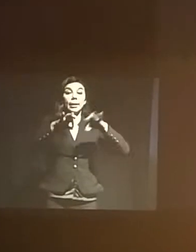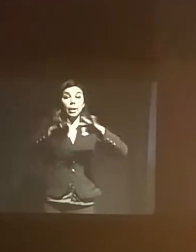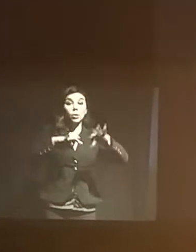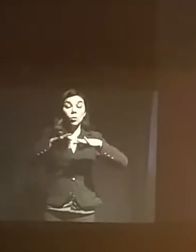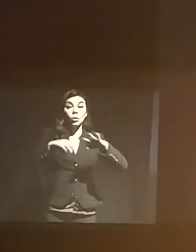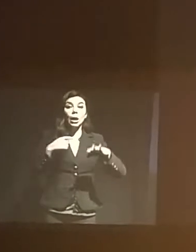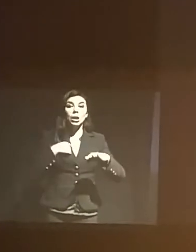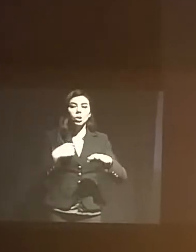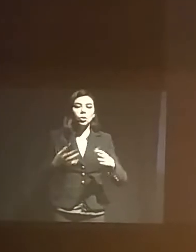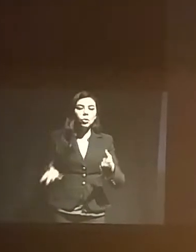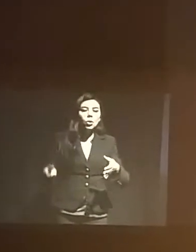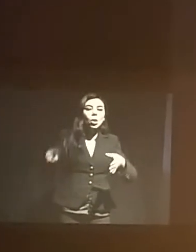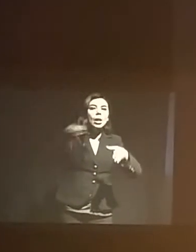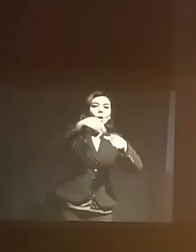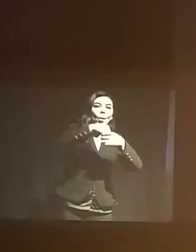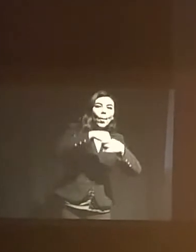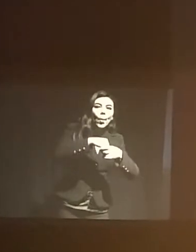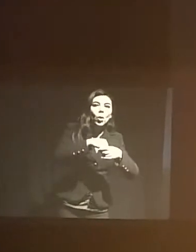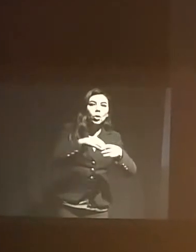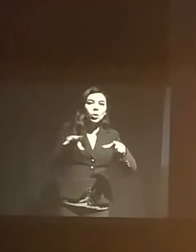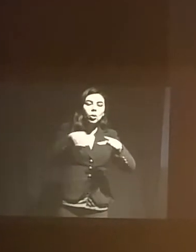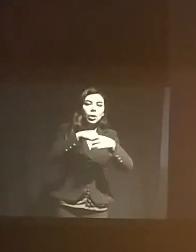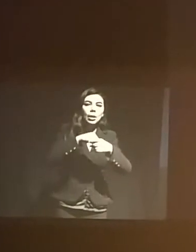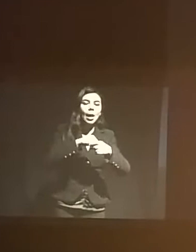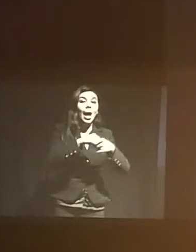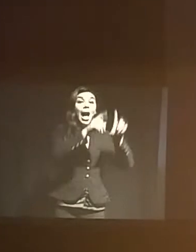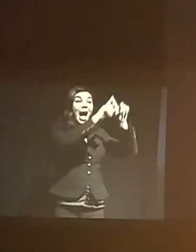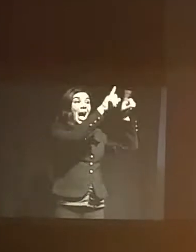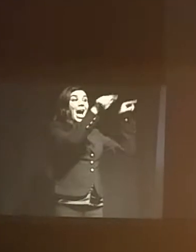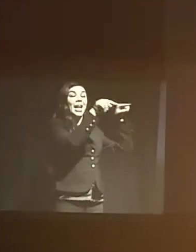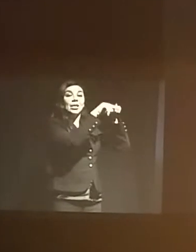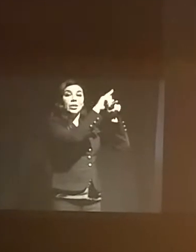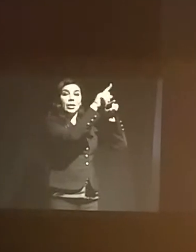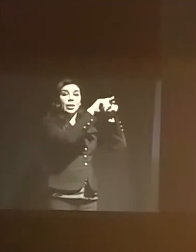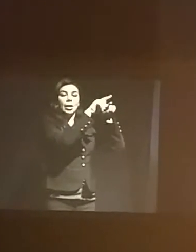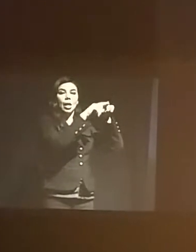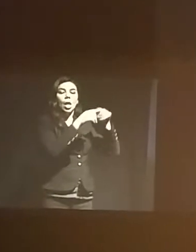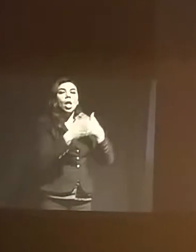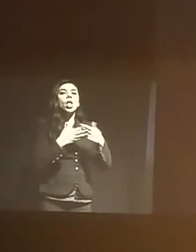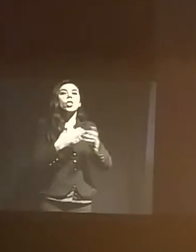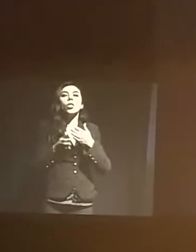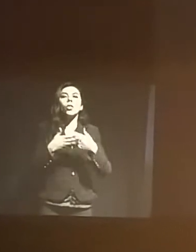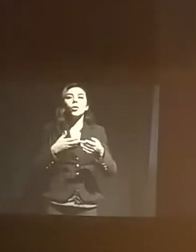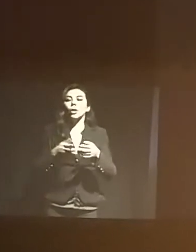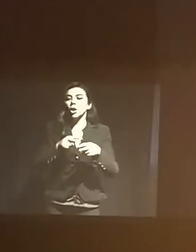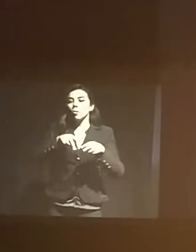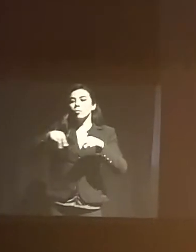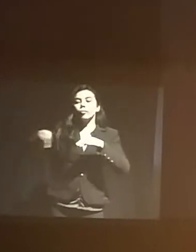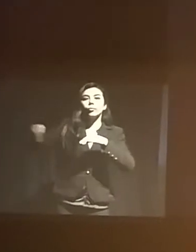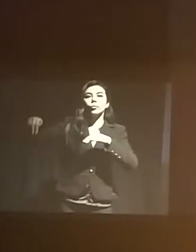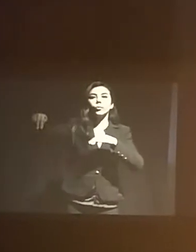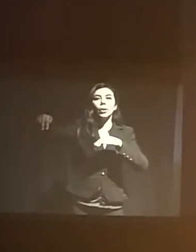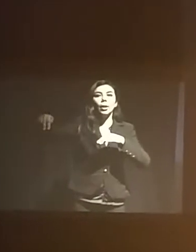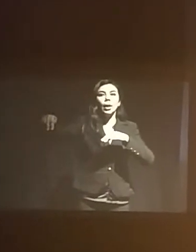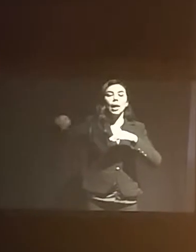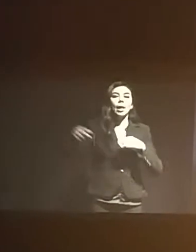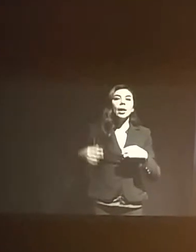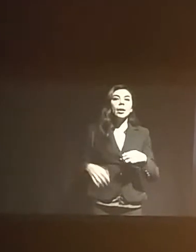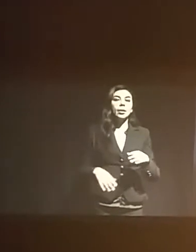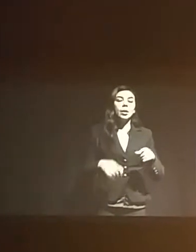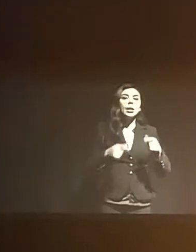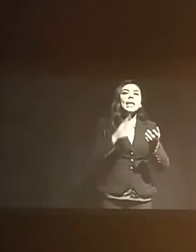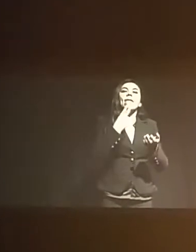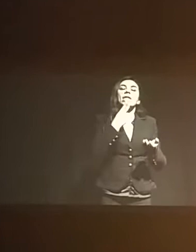esté preparada para entregar la información, la señalética, las vías de evacuación en el borde costero, lo que se habló en la vivienda,